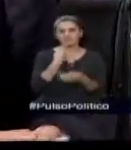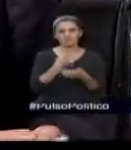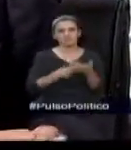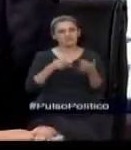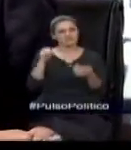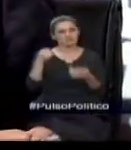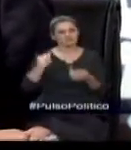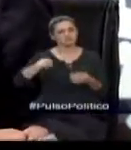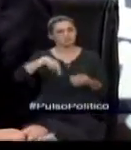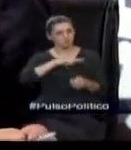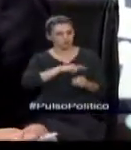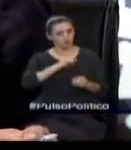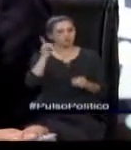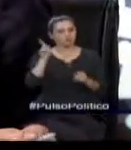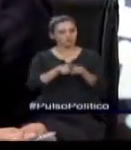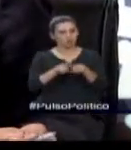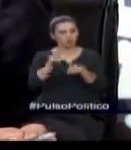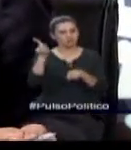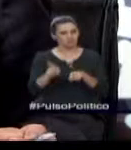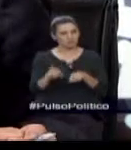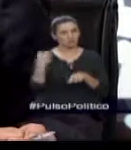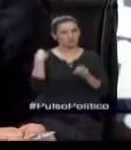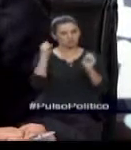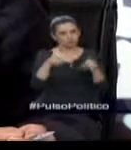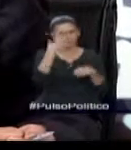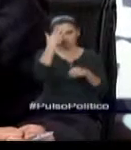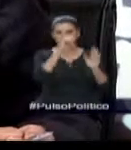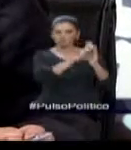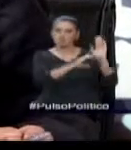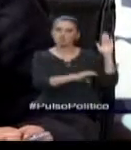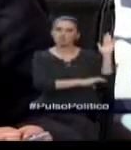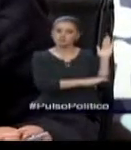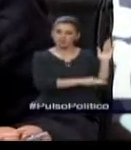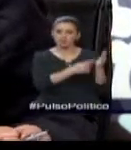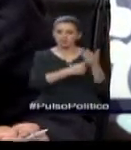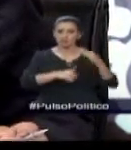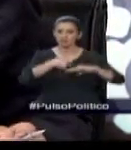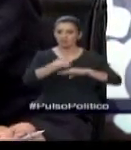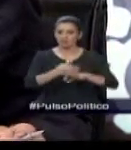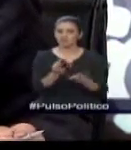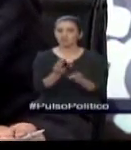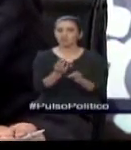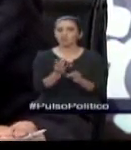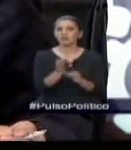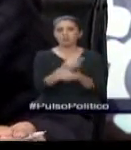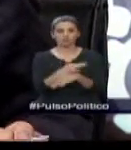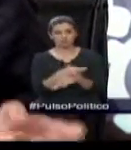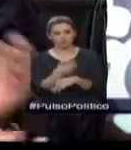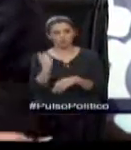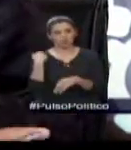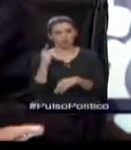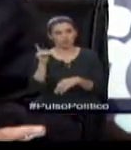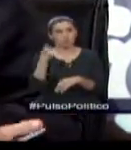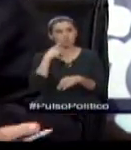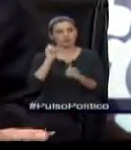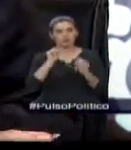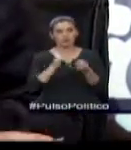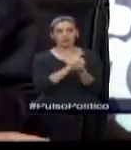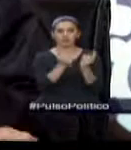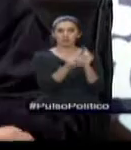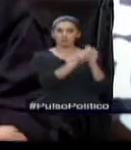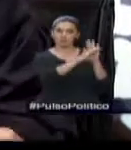legitimidad porque la constitución que establece la competencia para modificar para modificar la carta magna